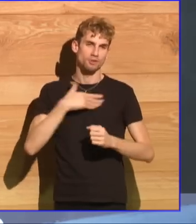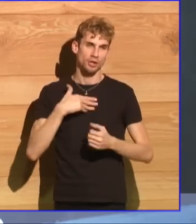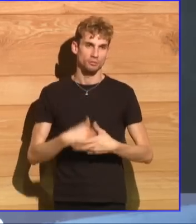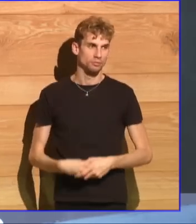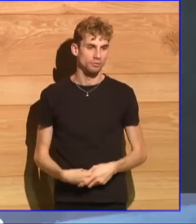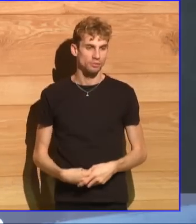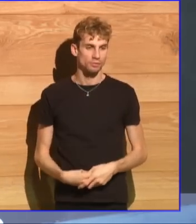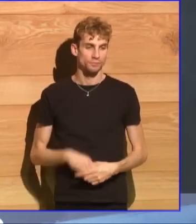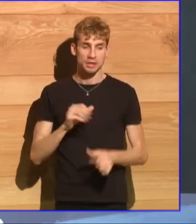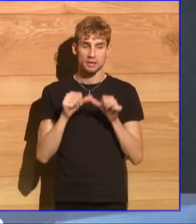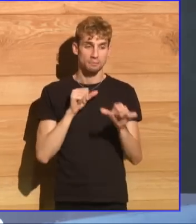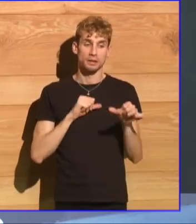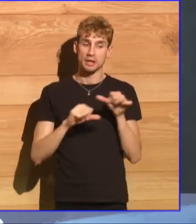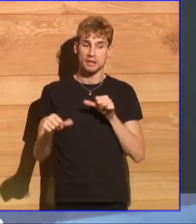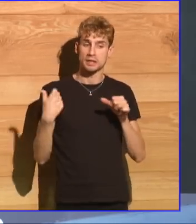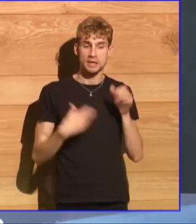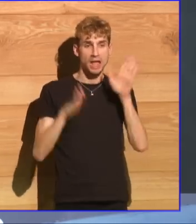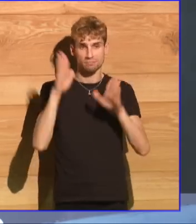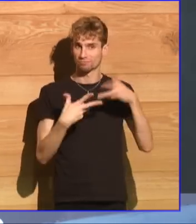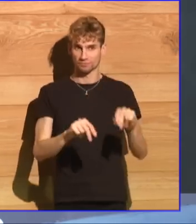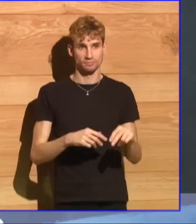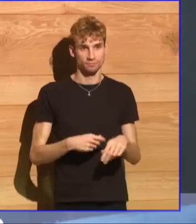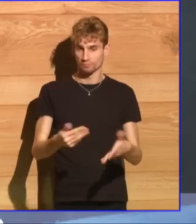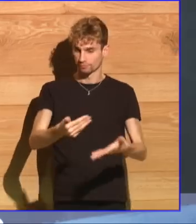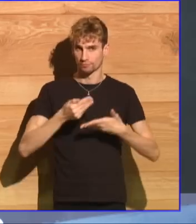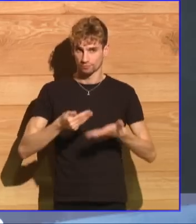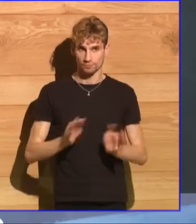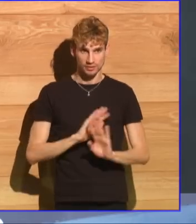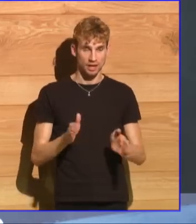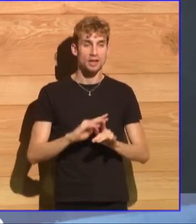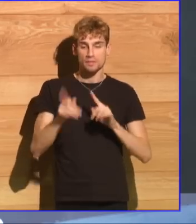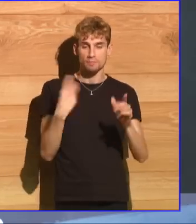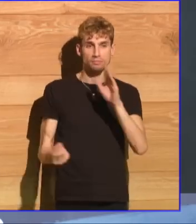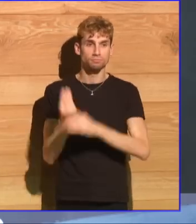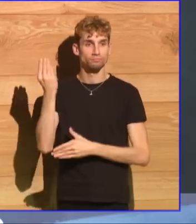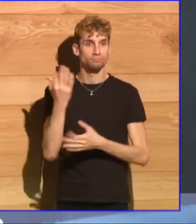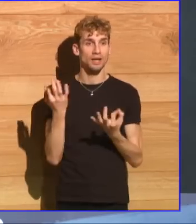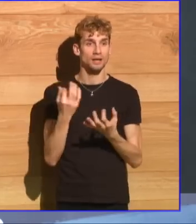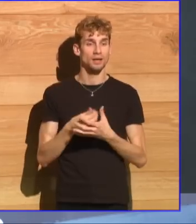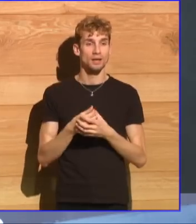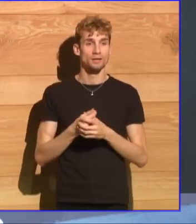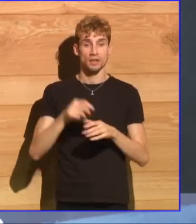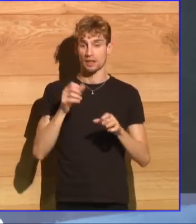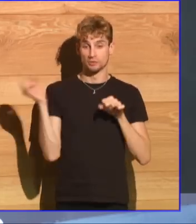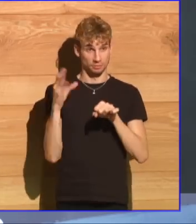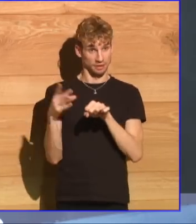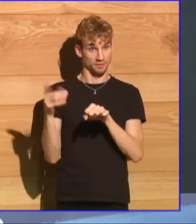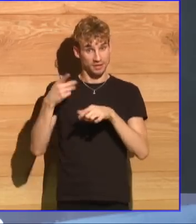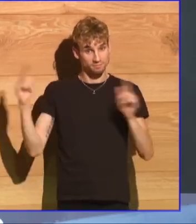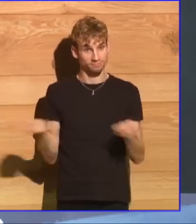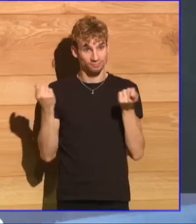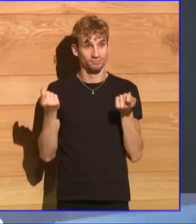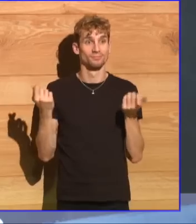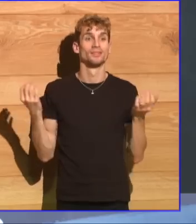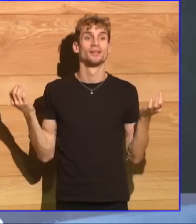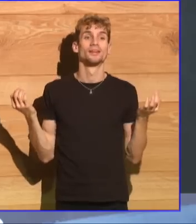dinosaurios. Y a partir de ahí se acabó la discusión y se la llevó. Y luego se publicó en los supermercados, que